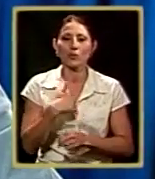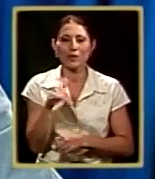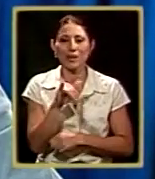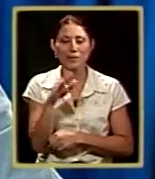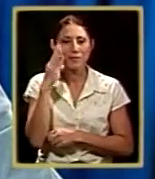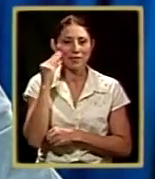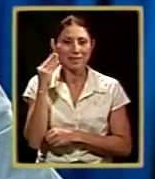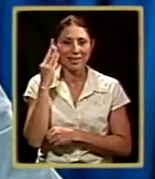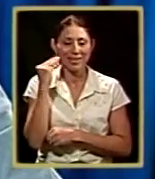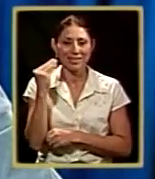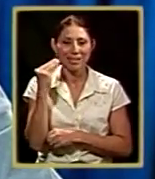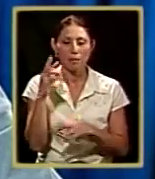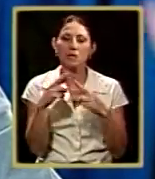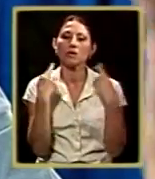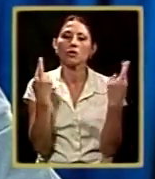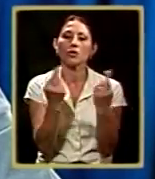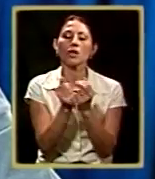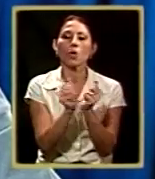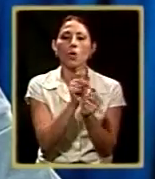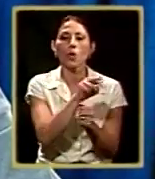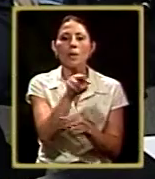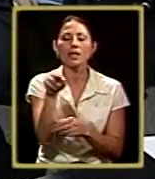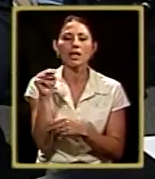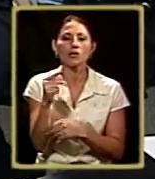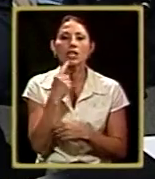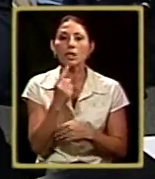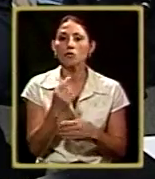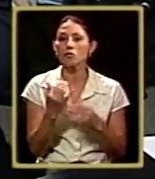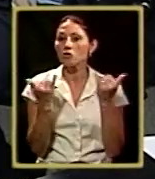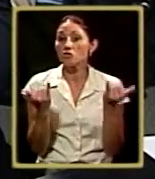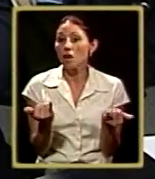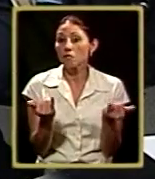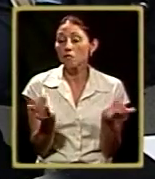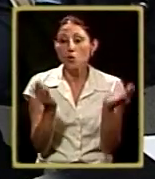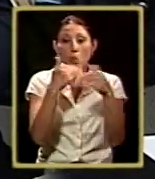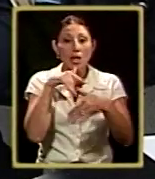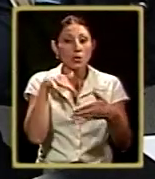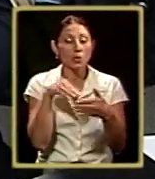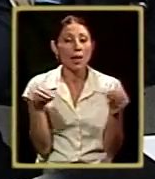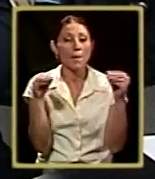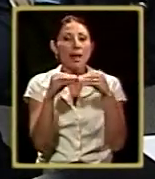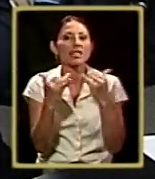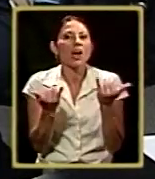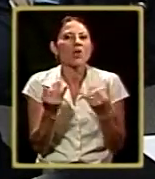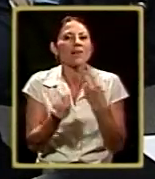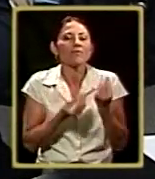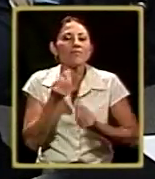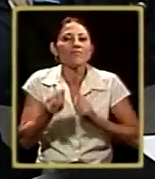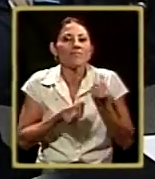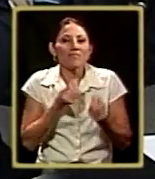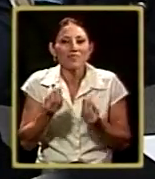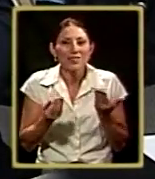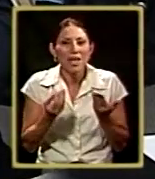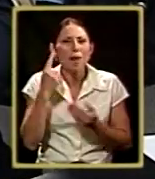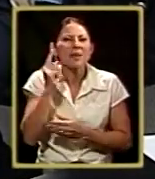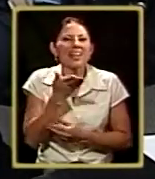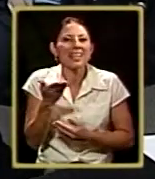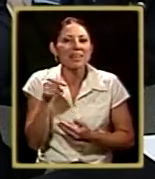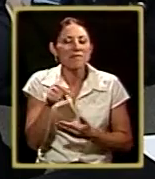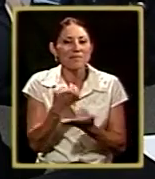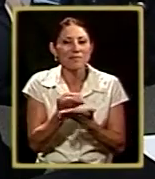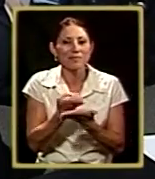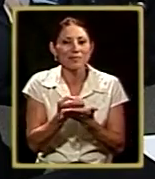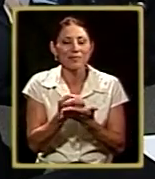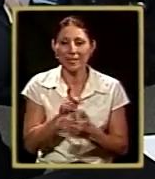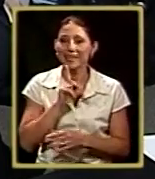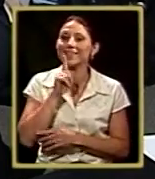nos reunimos los compañeros y bueno, ahora ya no hay que tomar más cursos, ¿ahora qué vamos a hacer? Pues sobre todo, que ¿para qué sirve esto? Por